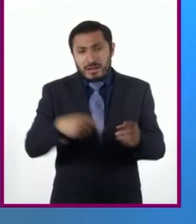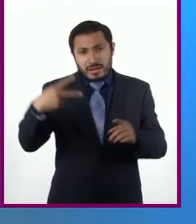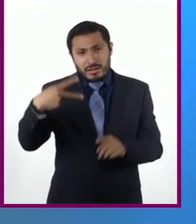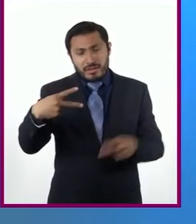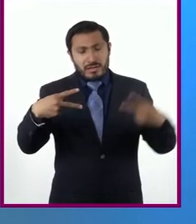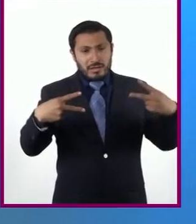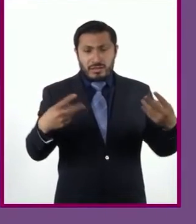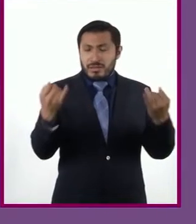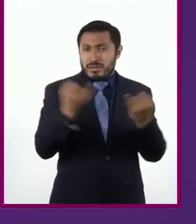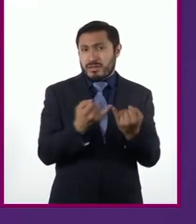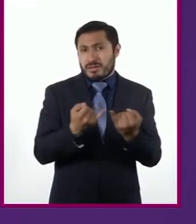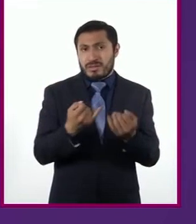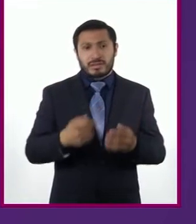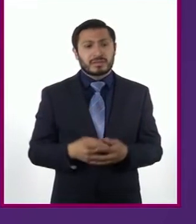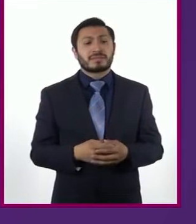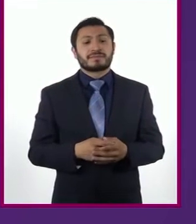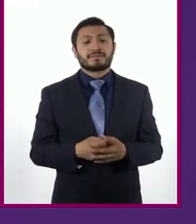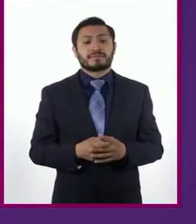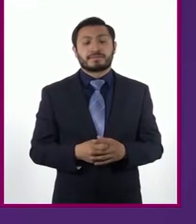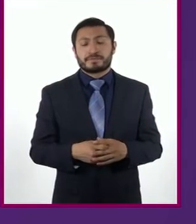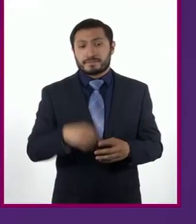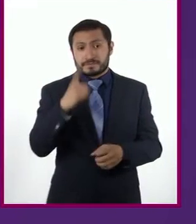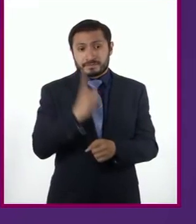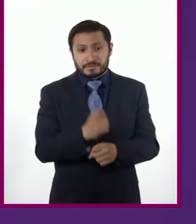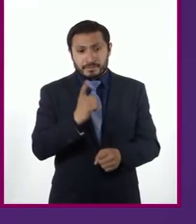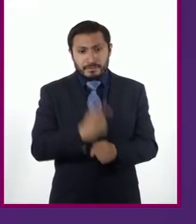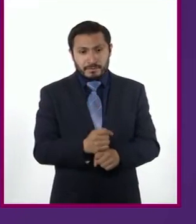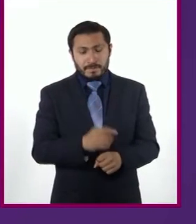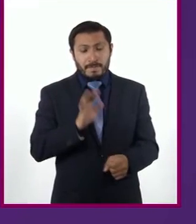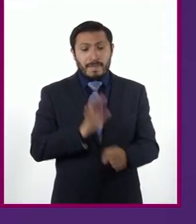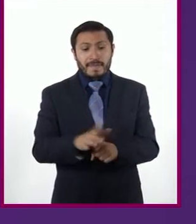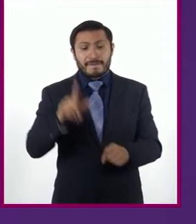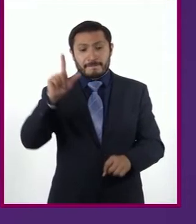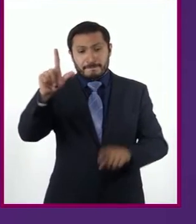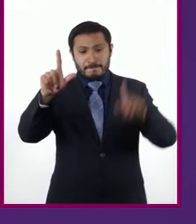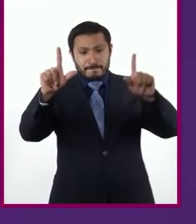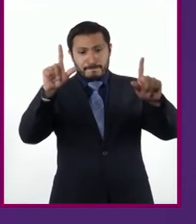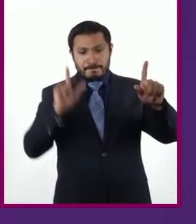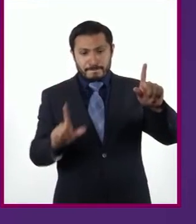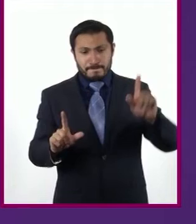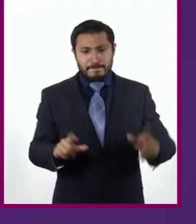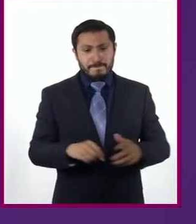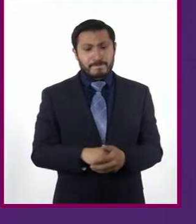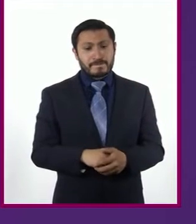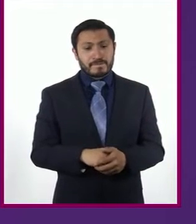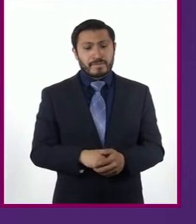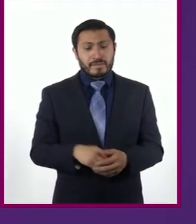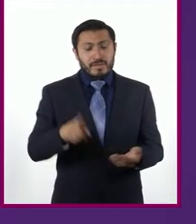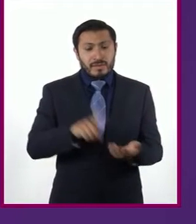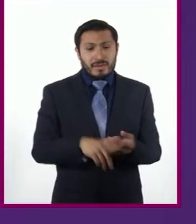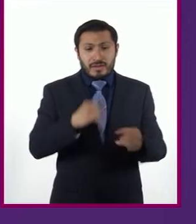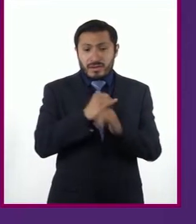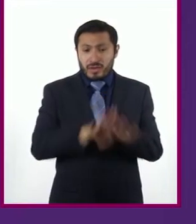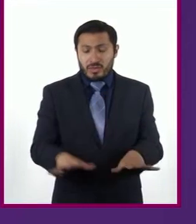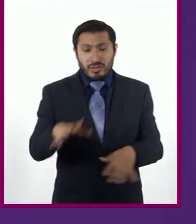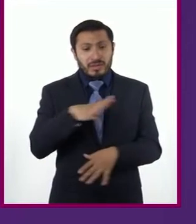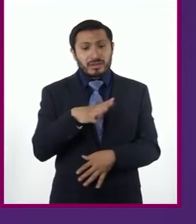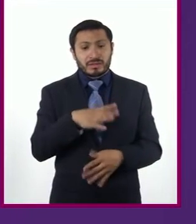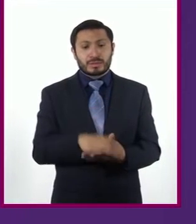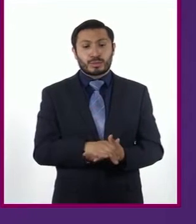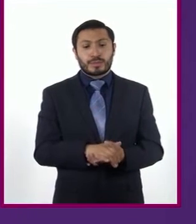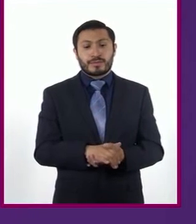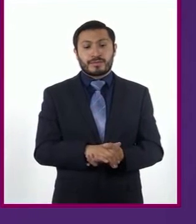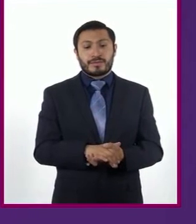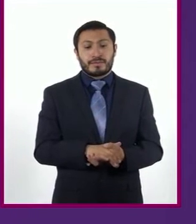es igual. Primero encontremos los lados correspondientes iguales con la información que tenemos.